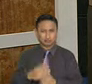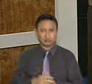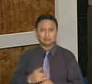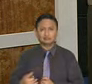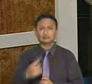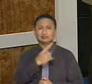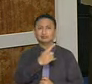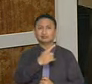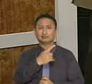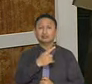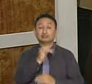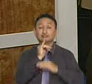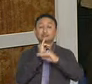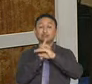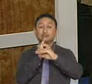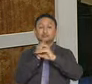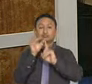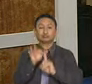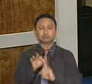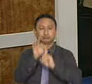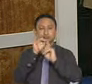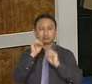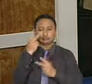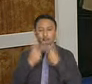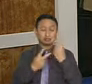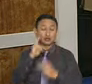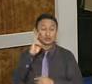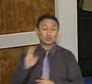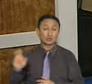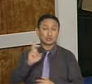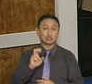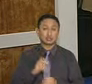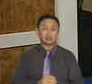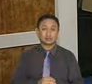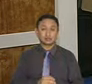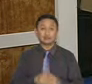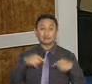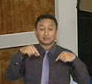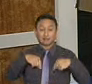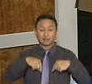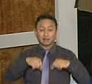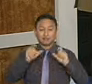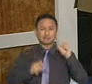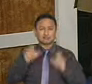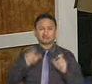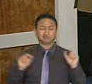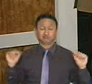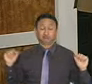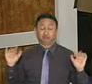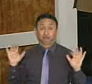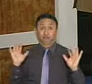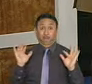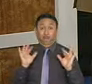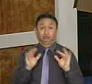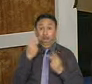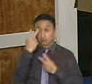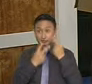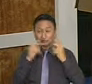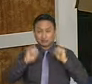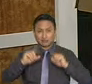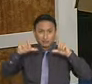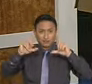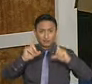esa basílica tan especial visitada por turistas aquí pues congregan a un montón de gente que quiere visitarla y